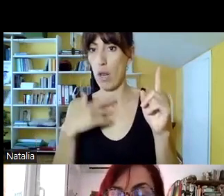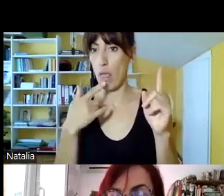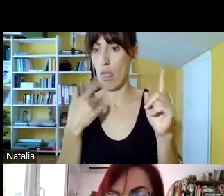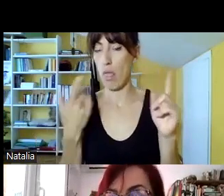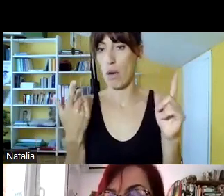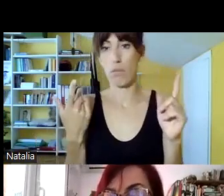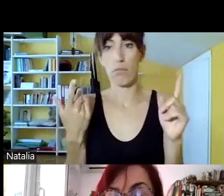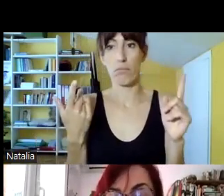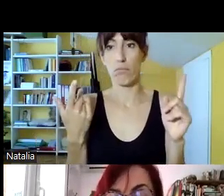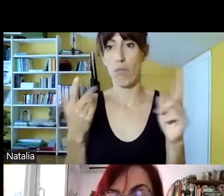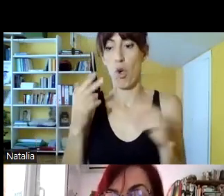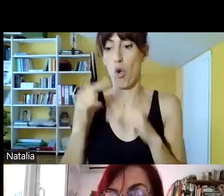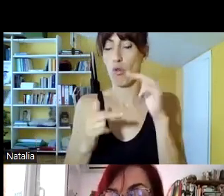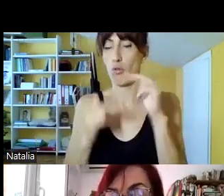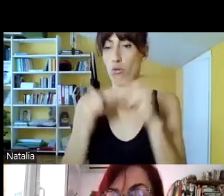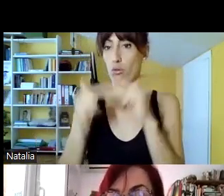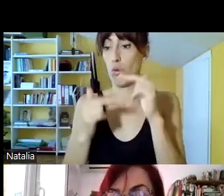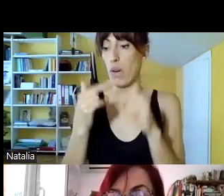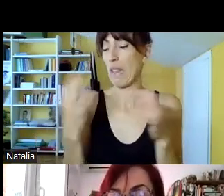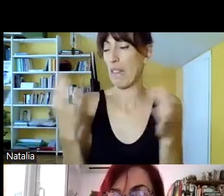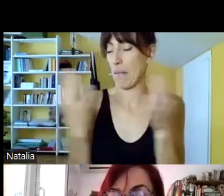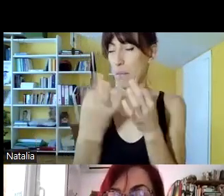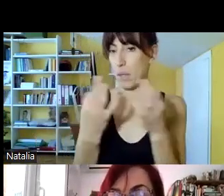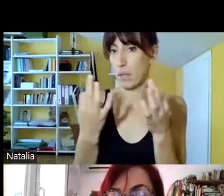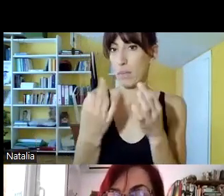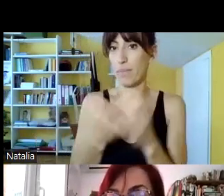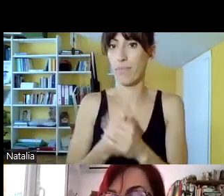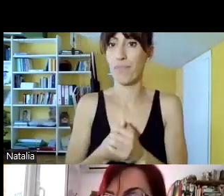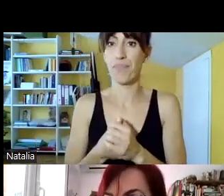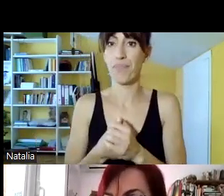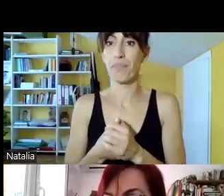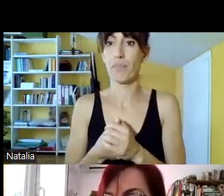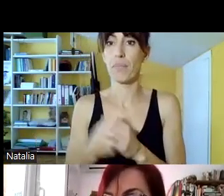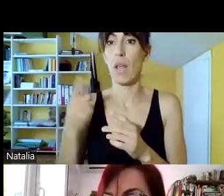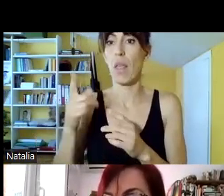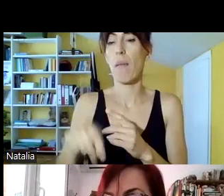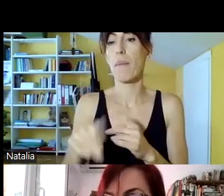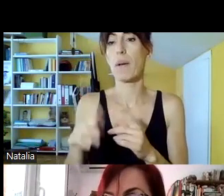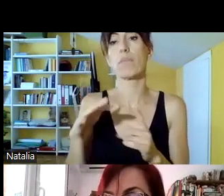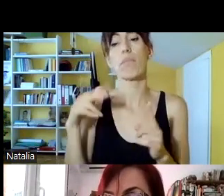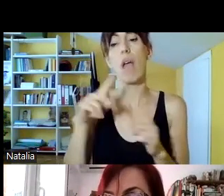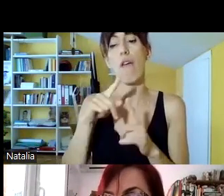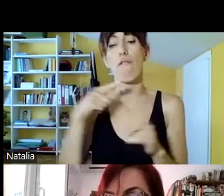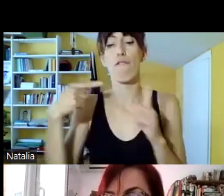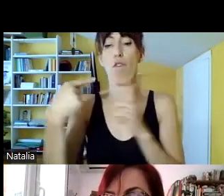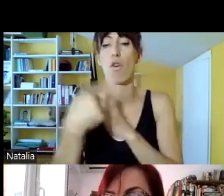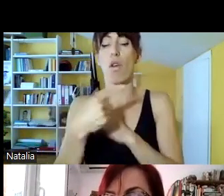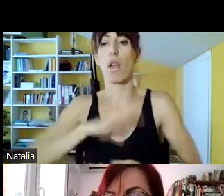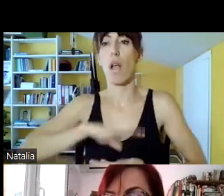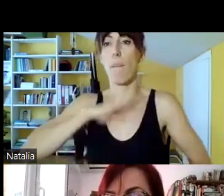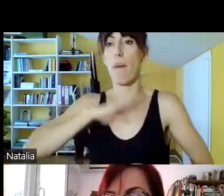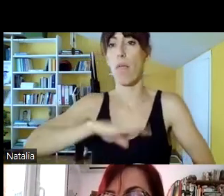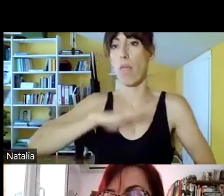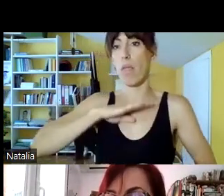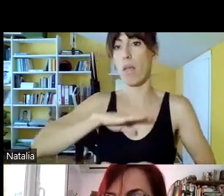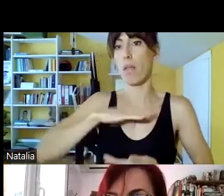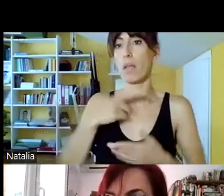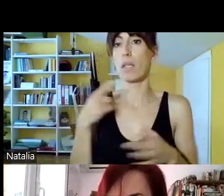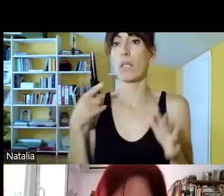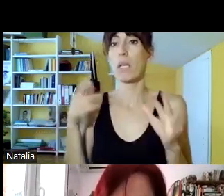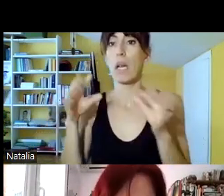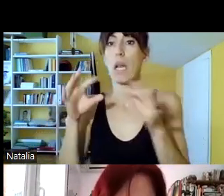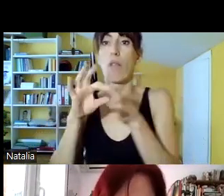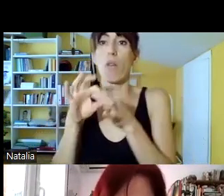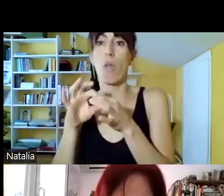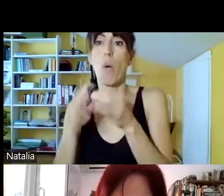ver con co-construir qué es lo que está pasando, y además el enfoque de capacidades que tiene que ver con no pedirle a la